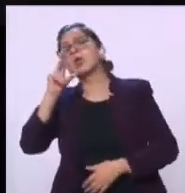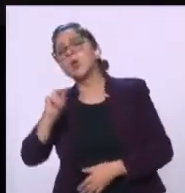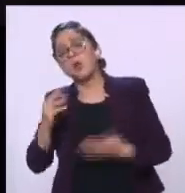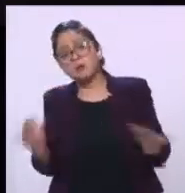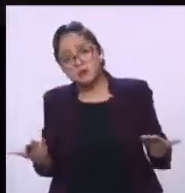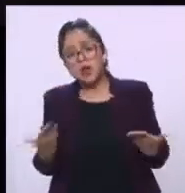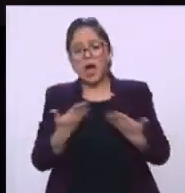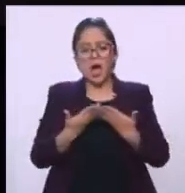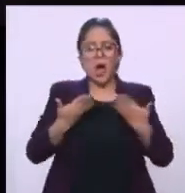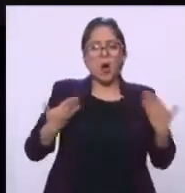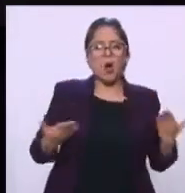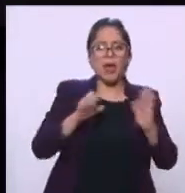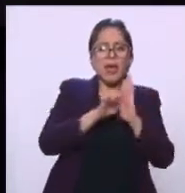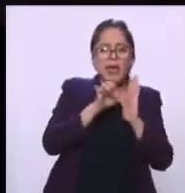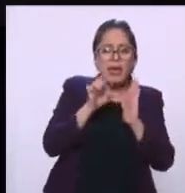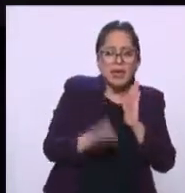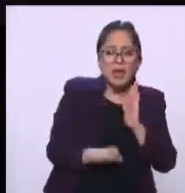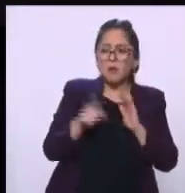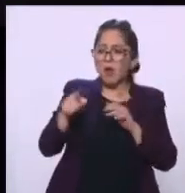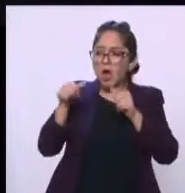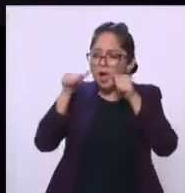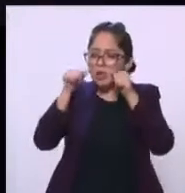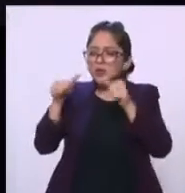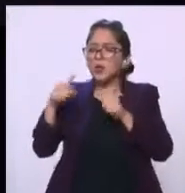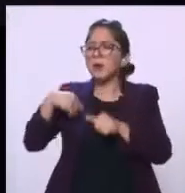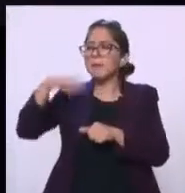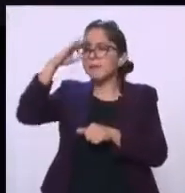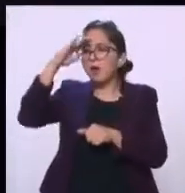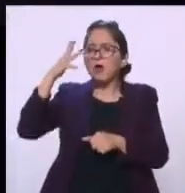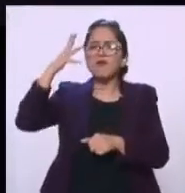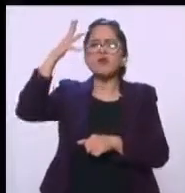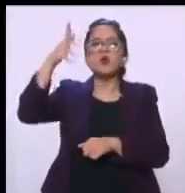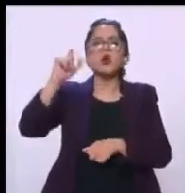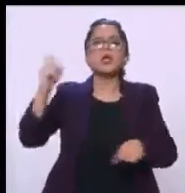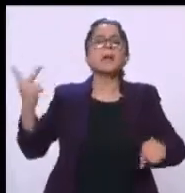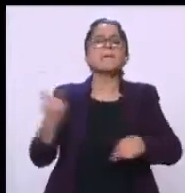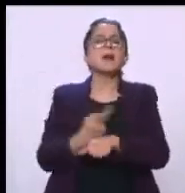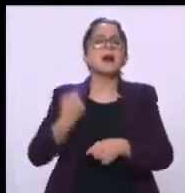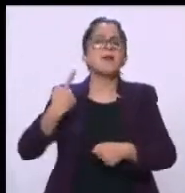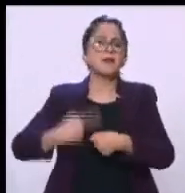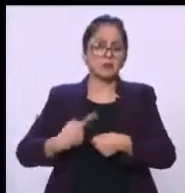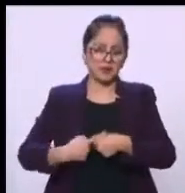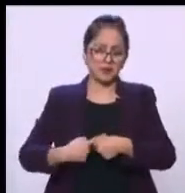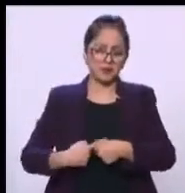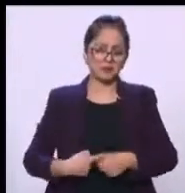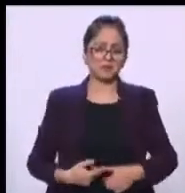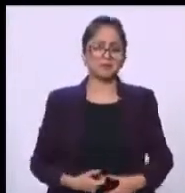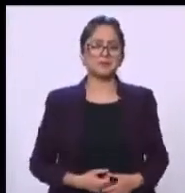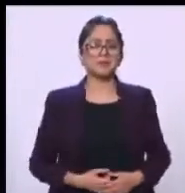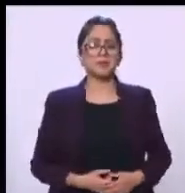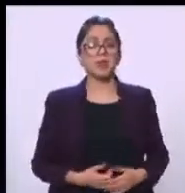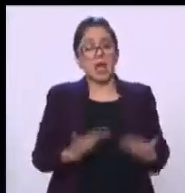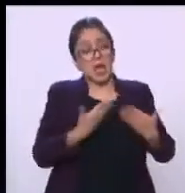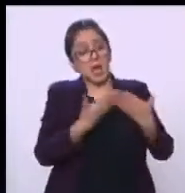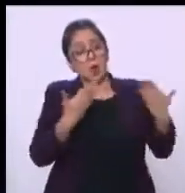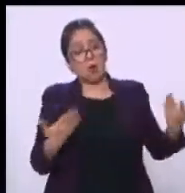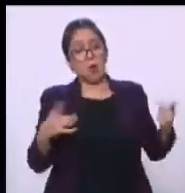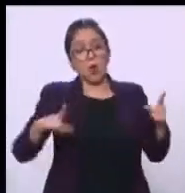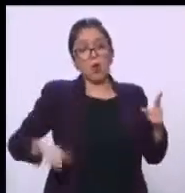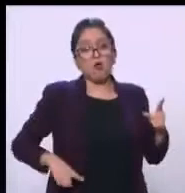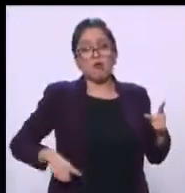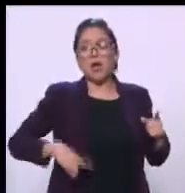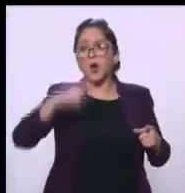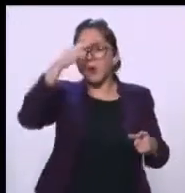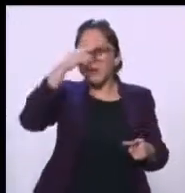sino lo que causa la enfermedad? Pues yo creo que hay muchas acciones significativas que está emprendiendo el gobierno de México justo